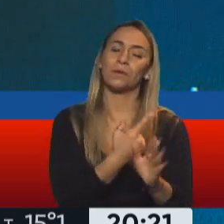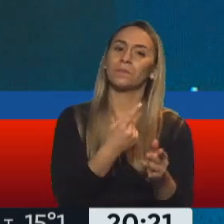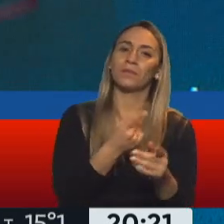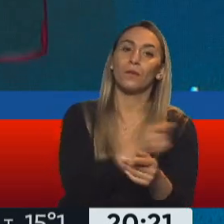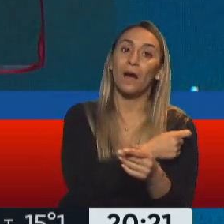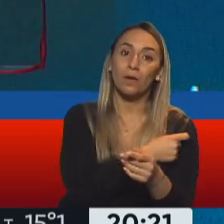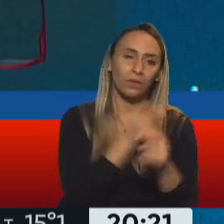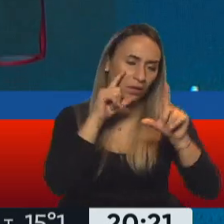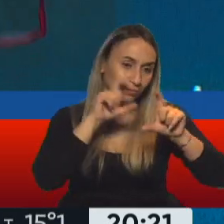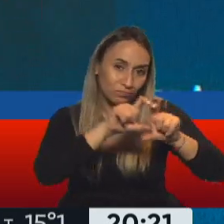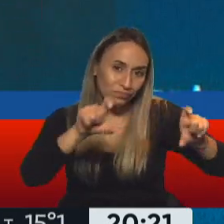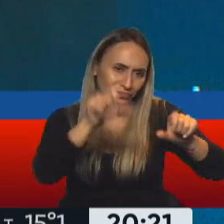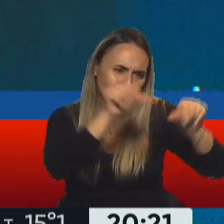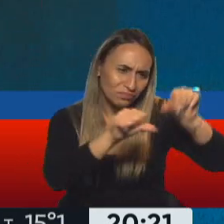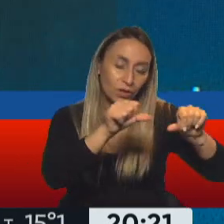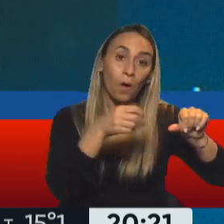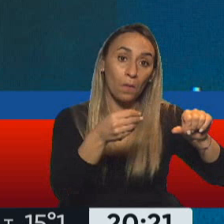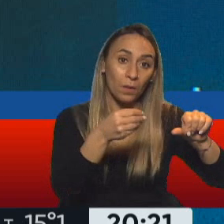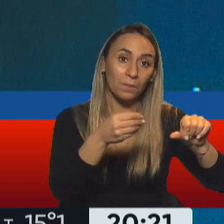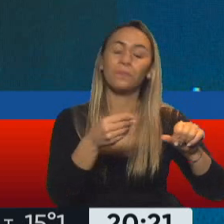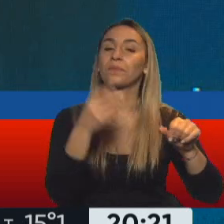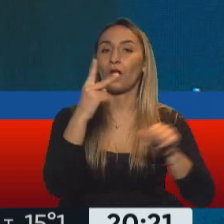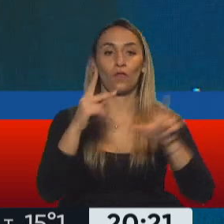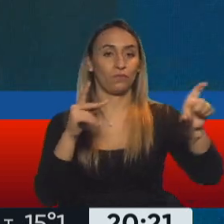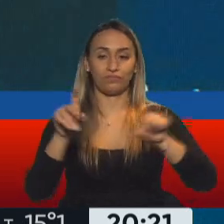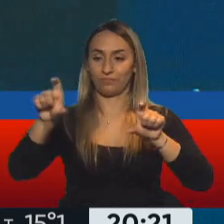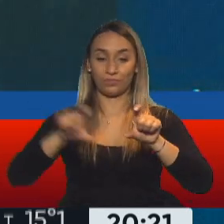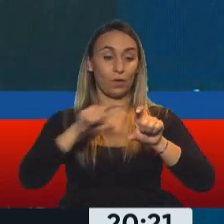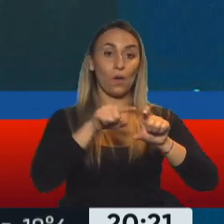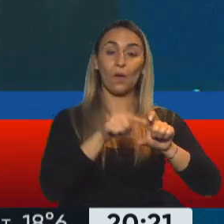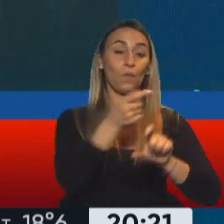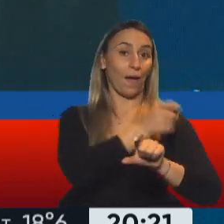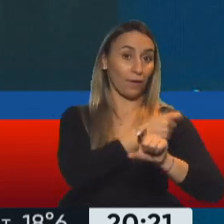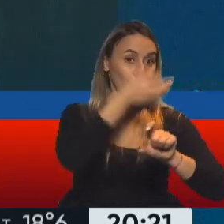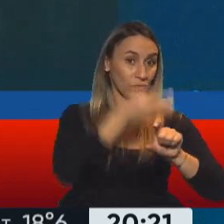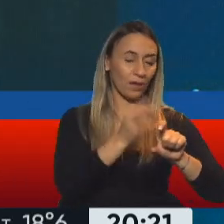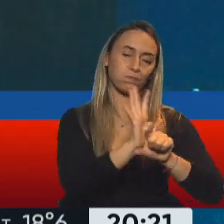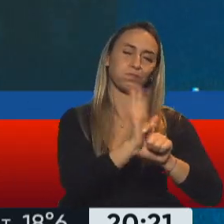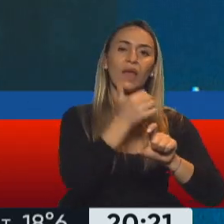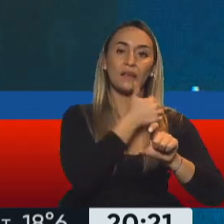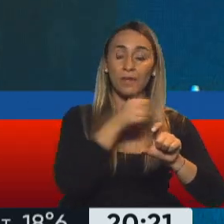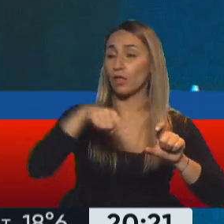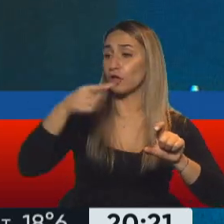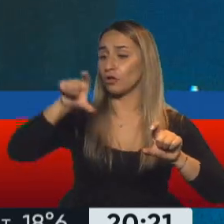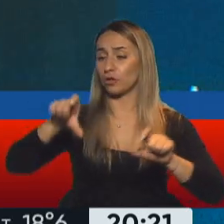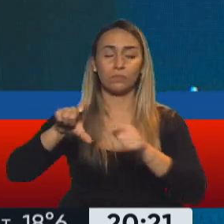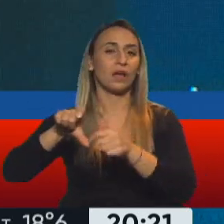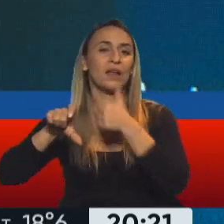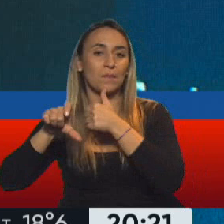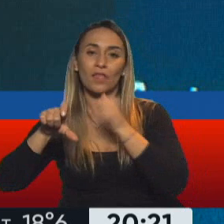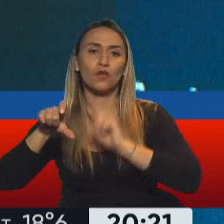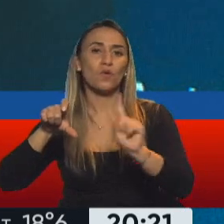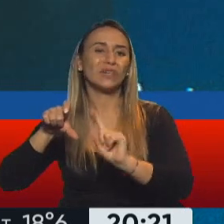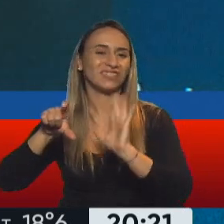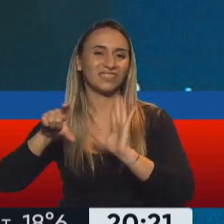hace vacuna activa versus placebo, o sea, versus nada. Y ahí mucha gente dice, no,